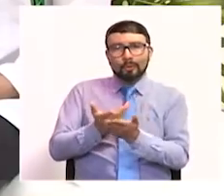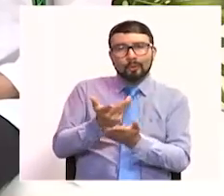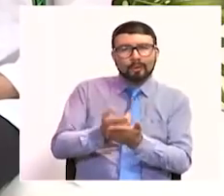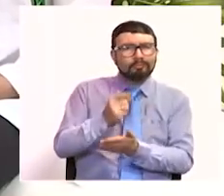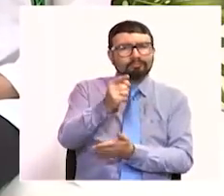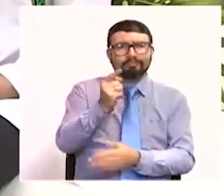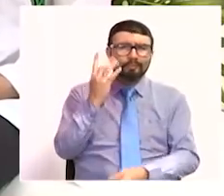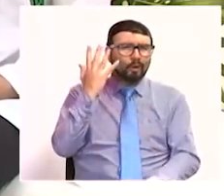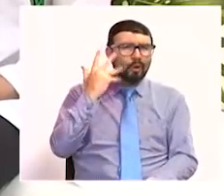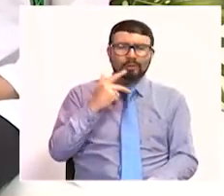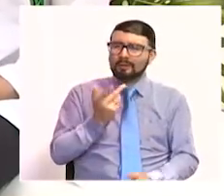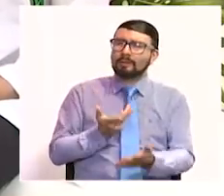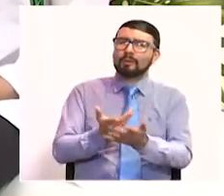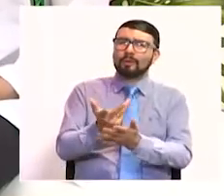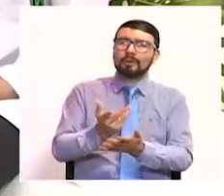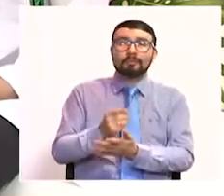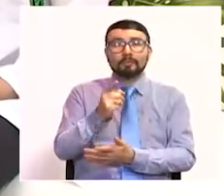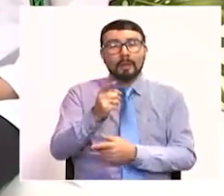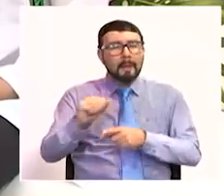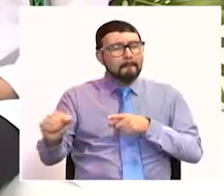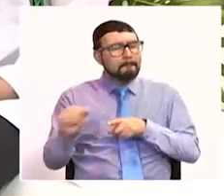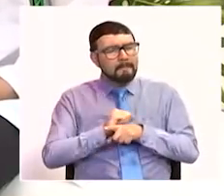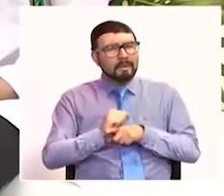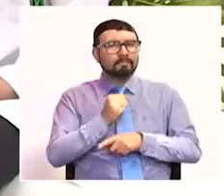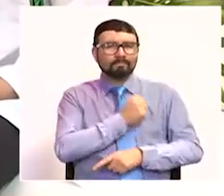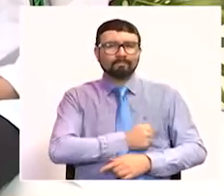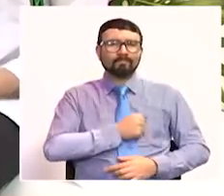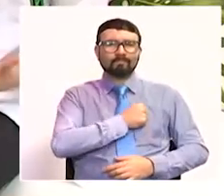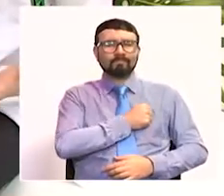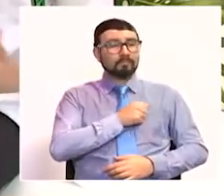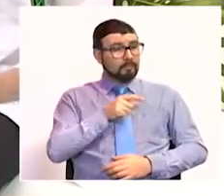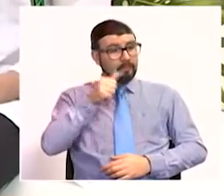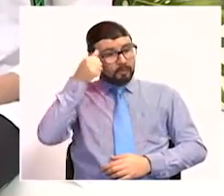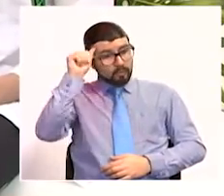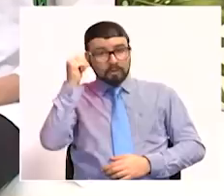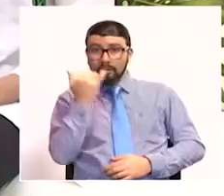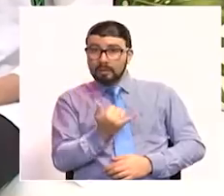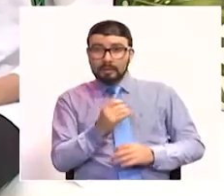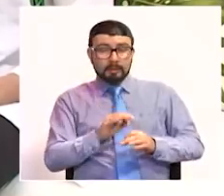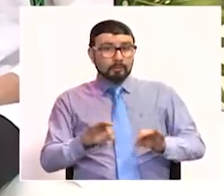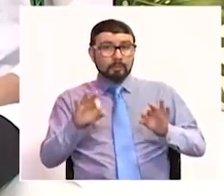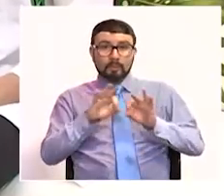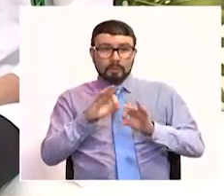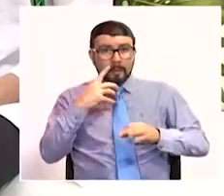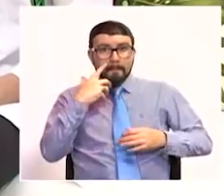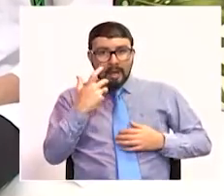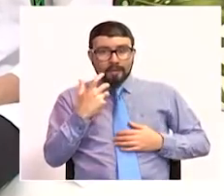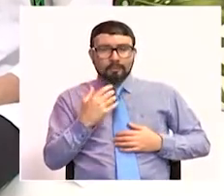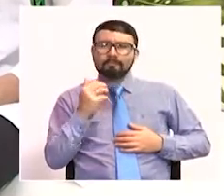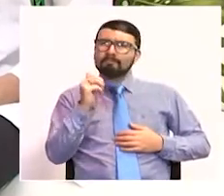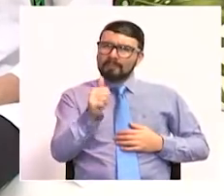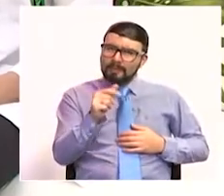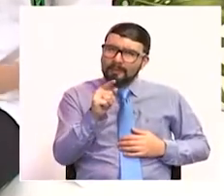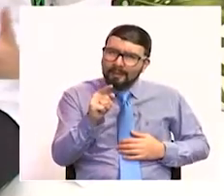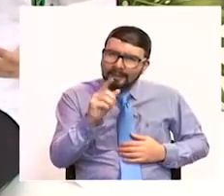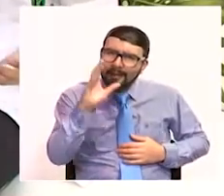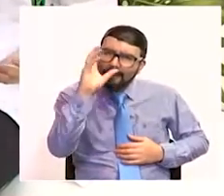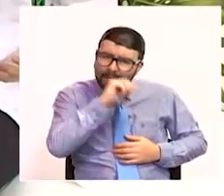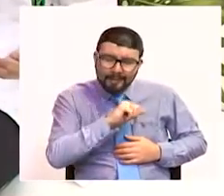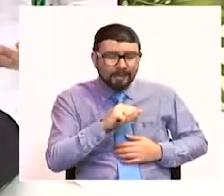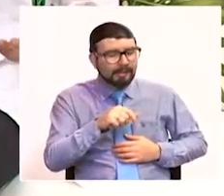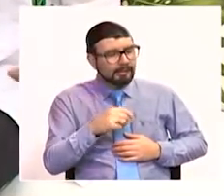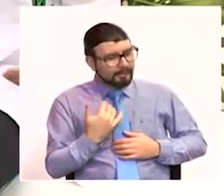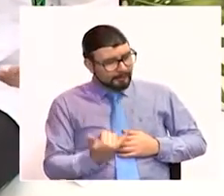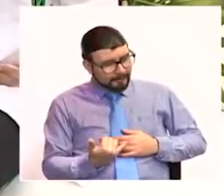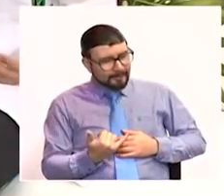diario, los pongan en práctica. Recuerden que eso es lo más importante para que ustedes mismos se den cuenta que los